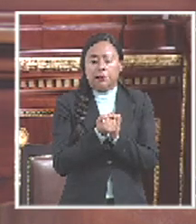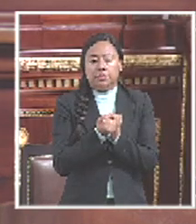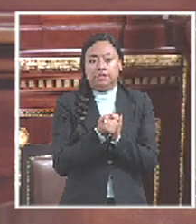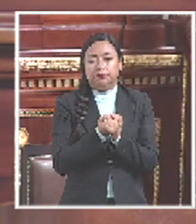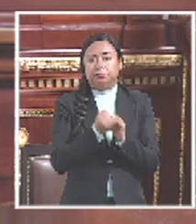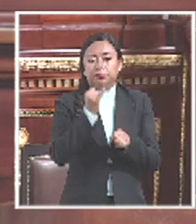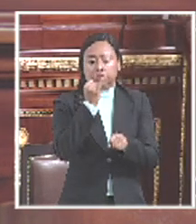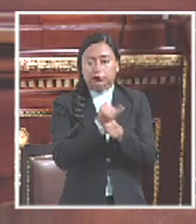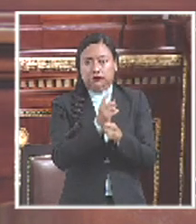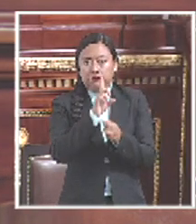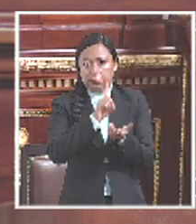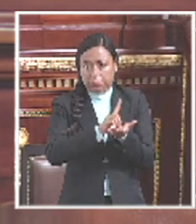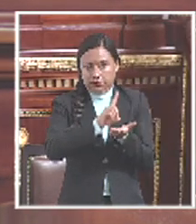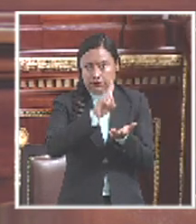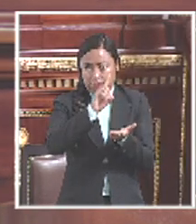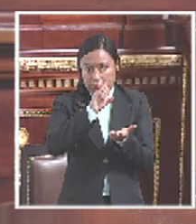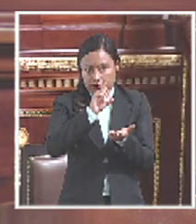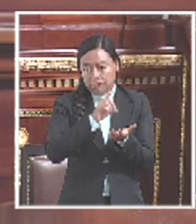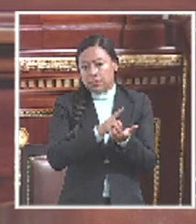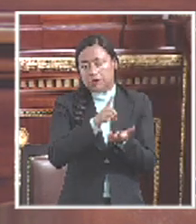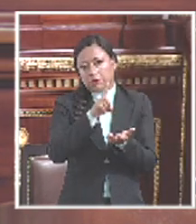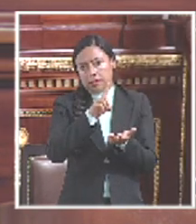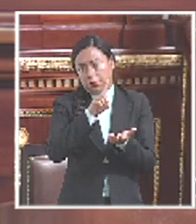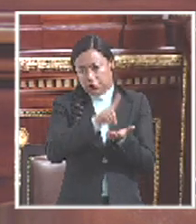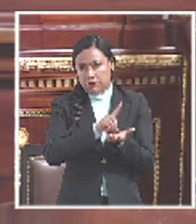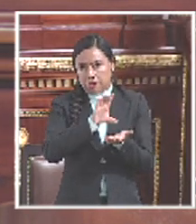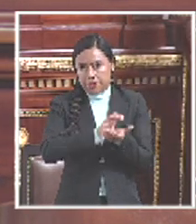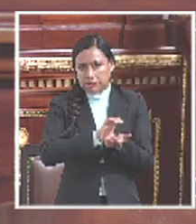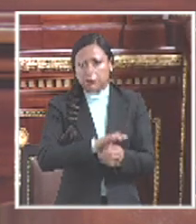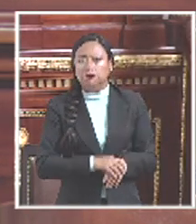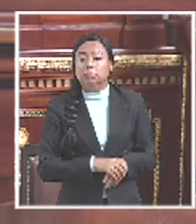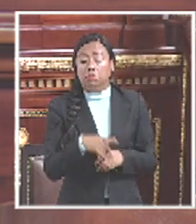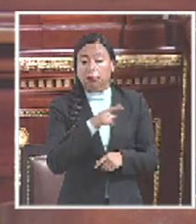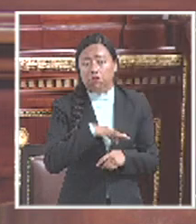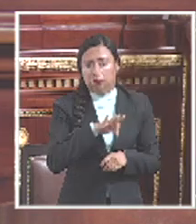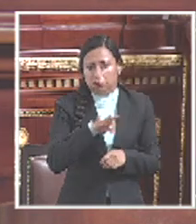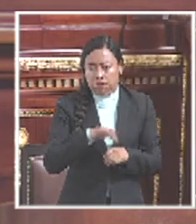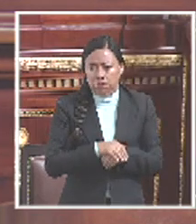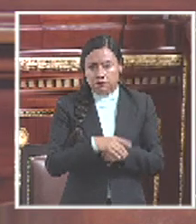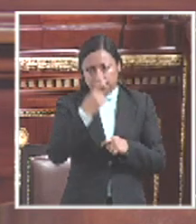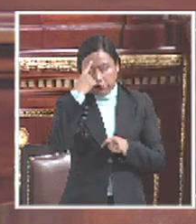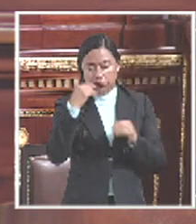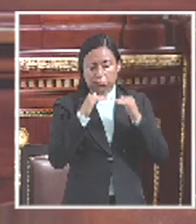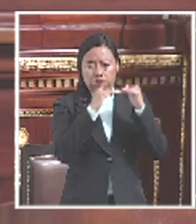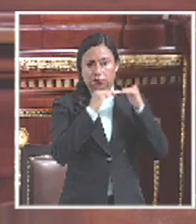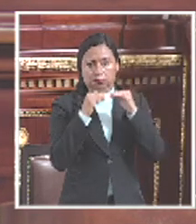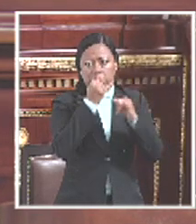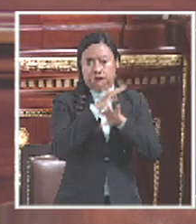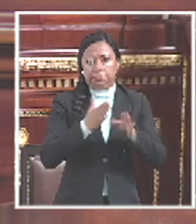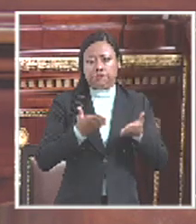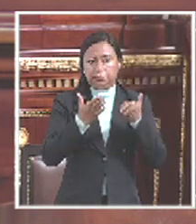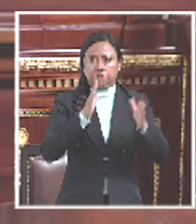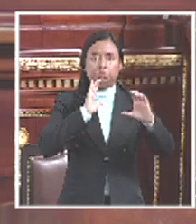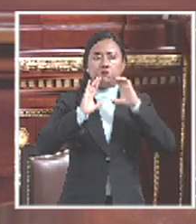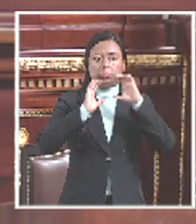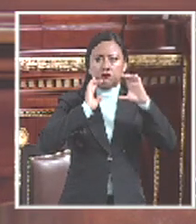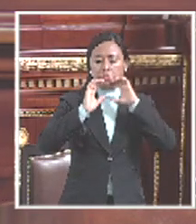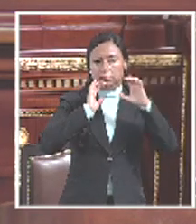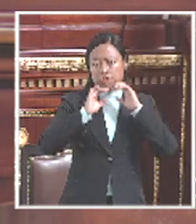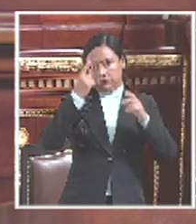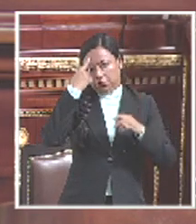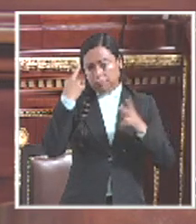a vigilar la garantía de medidas de igualdad en la accesibilidad a la información y las comunicaciones para las personas